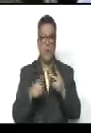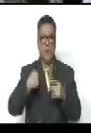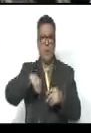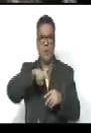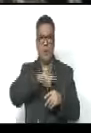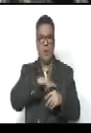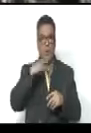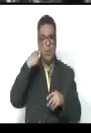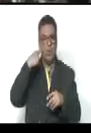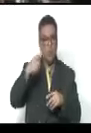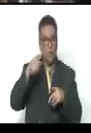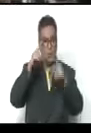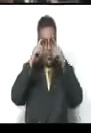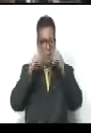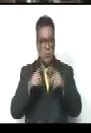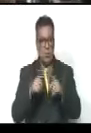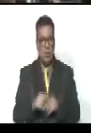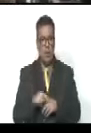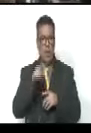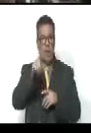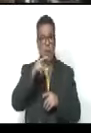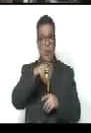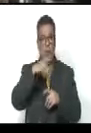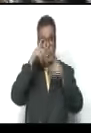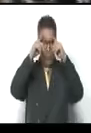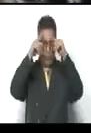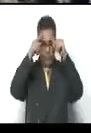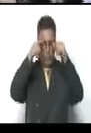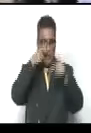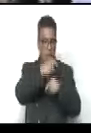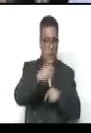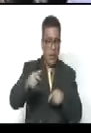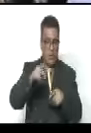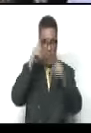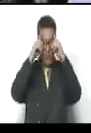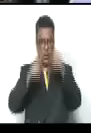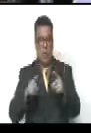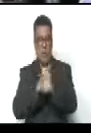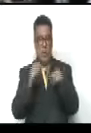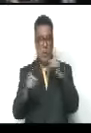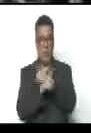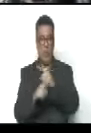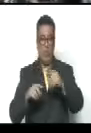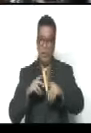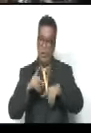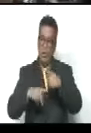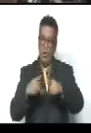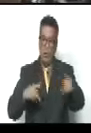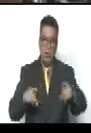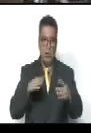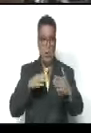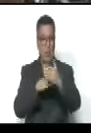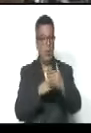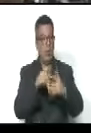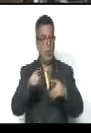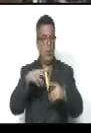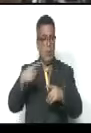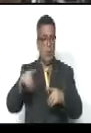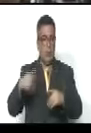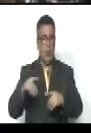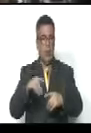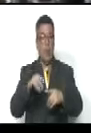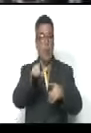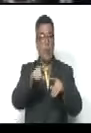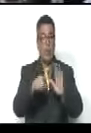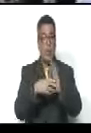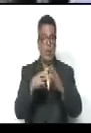nuestro juicio no es determinante. Cuando un pueblo ha decidido cambiar, no hay fuerza que lo detenga. De manera que desde la oposición democrática expresada en